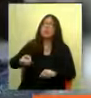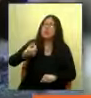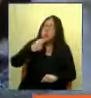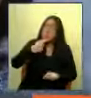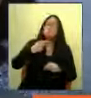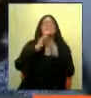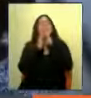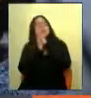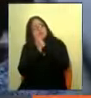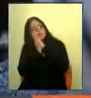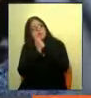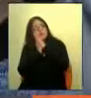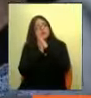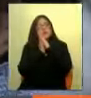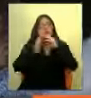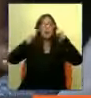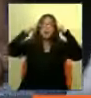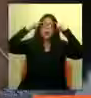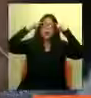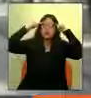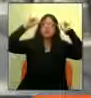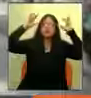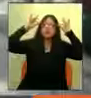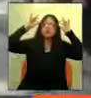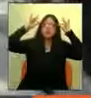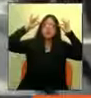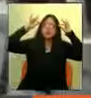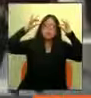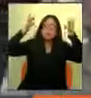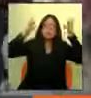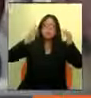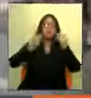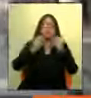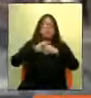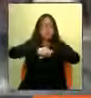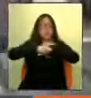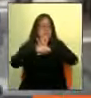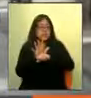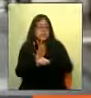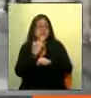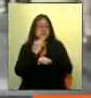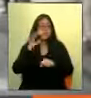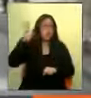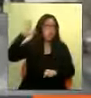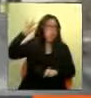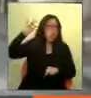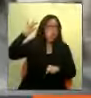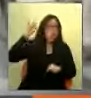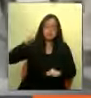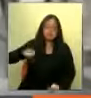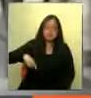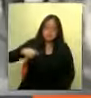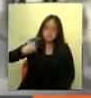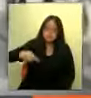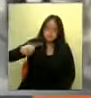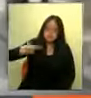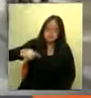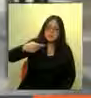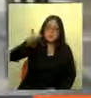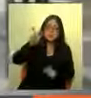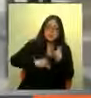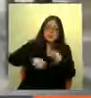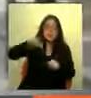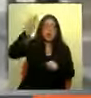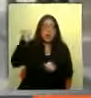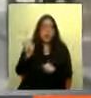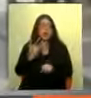dormir. Esa parte, siempre duele ahí mismo. La pandemia también ha hecho que estos dolores se vuelvan más frecuentes en quienes ya los